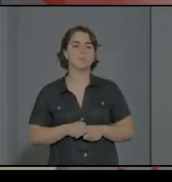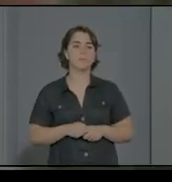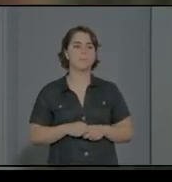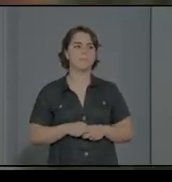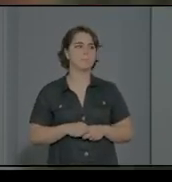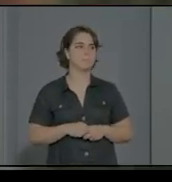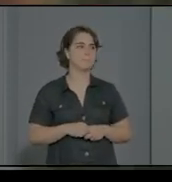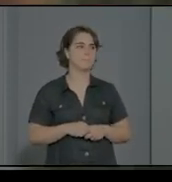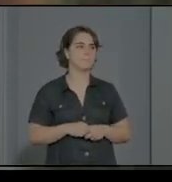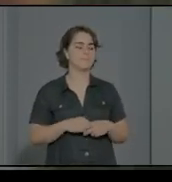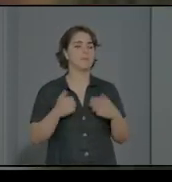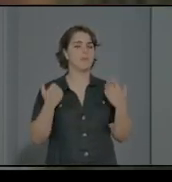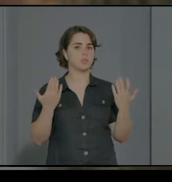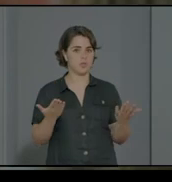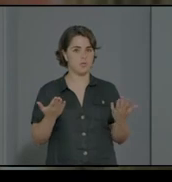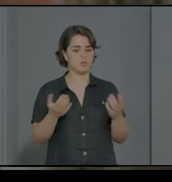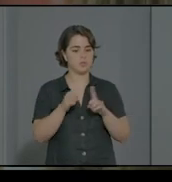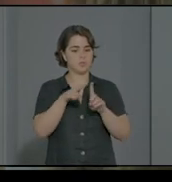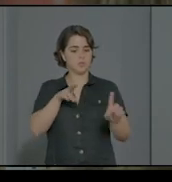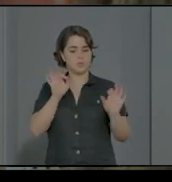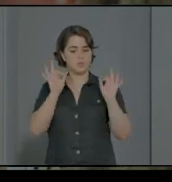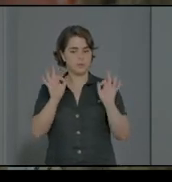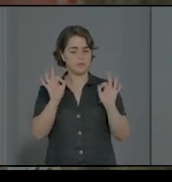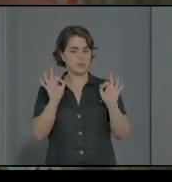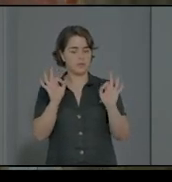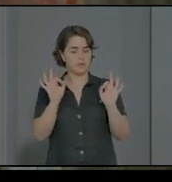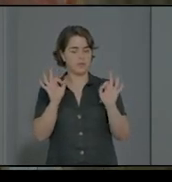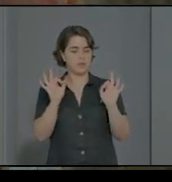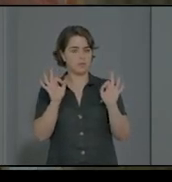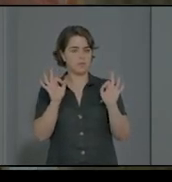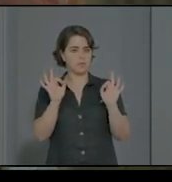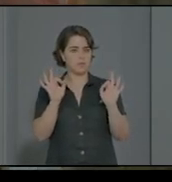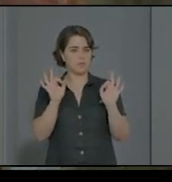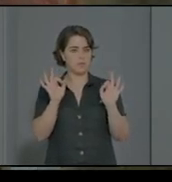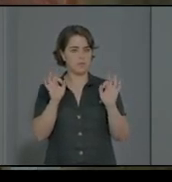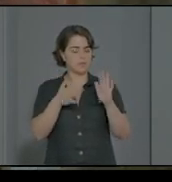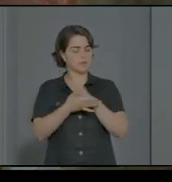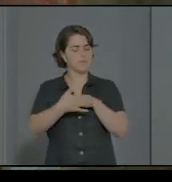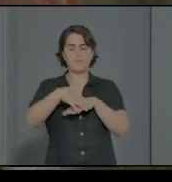Así que desde ese punto de vista es algo fundamental.